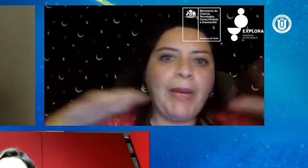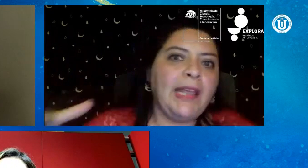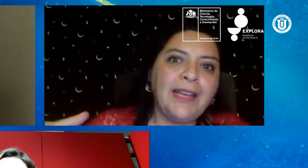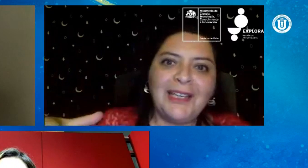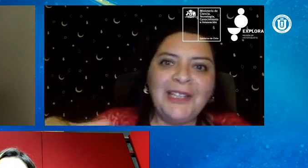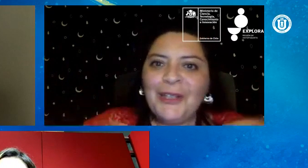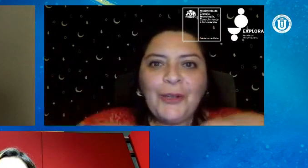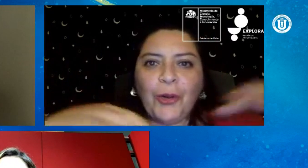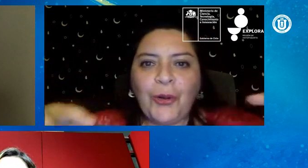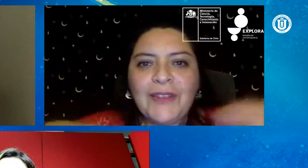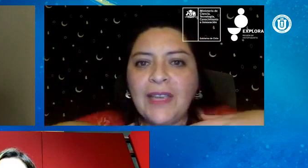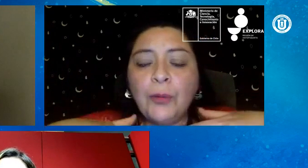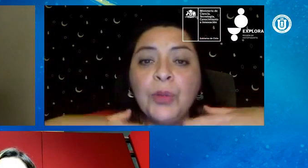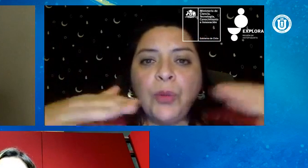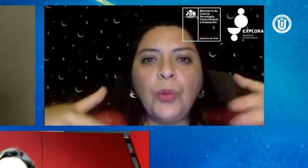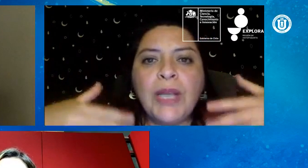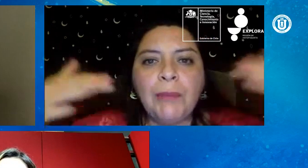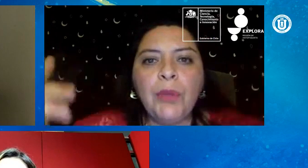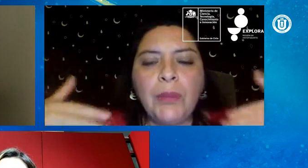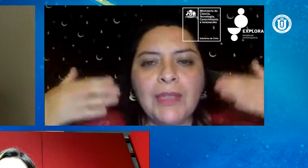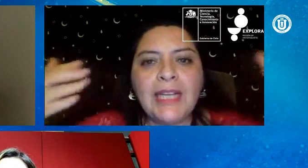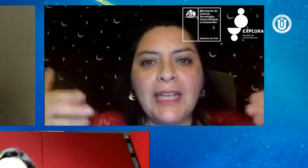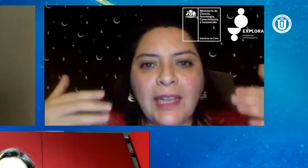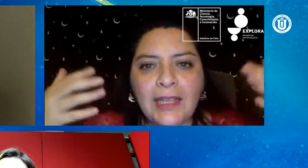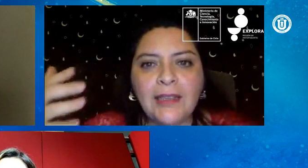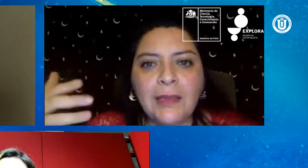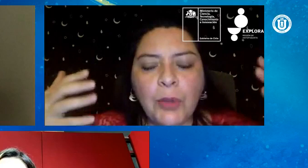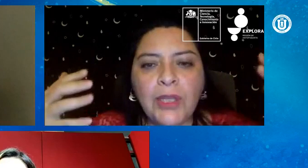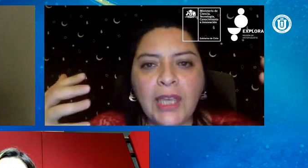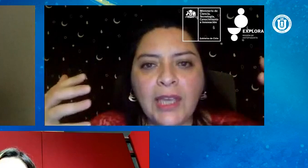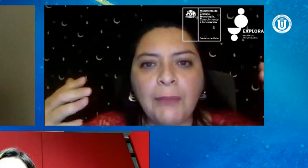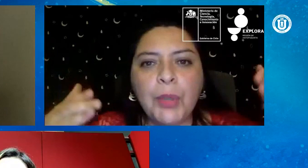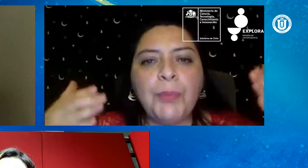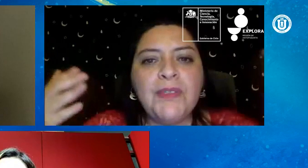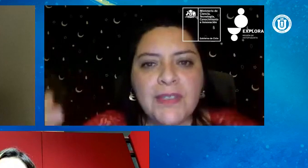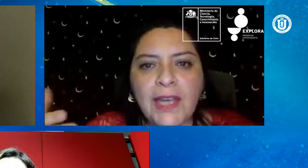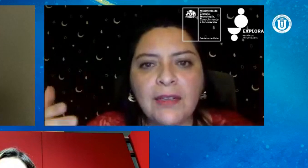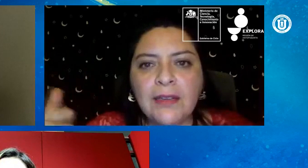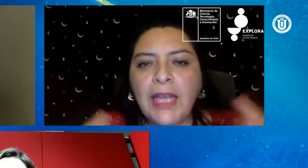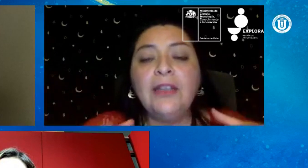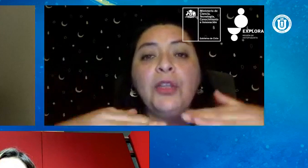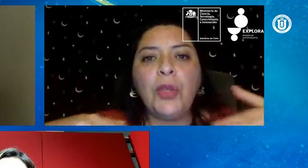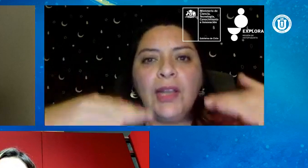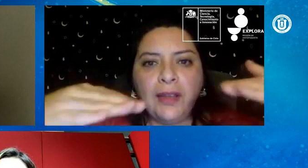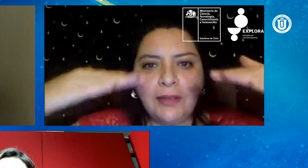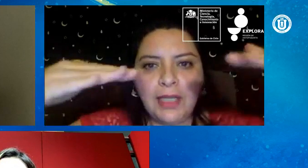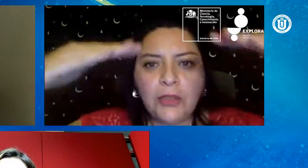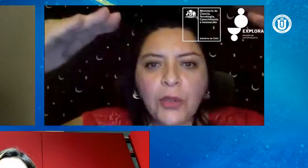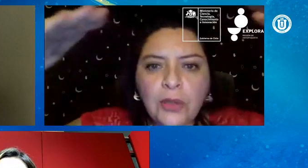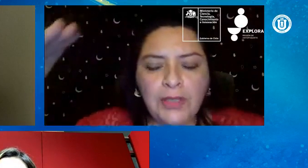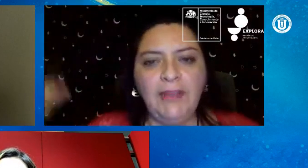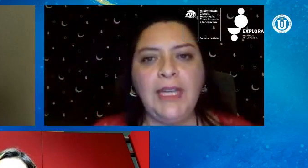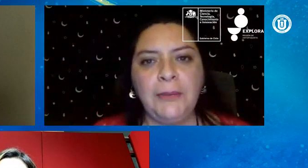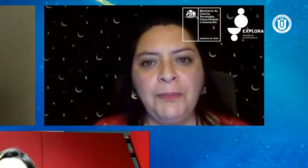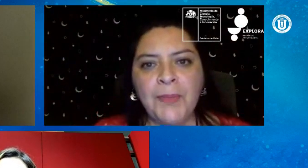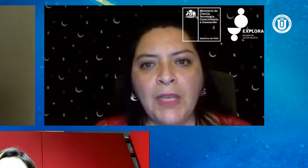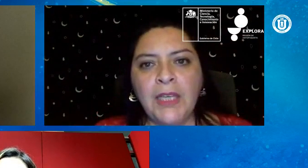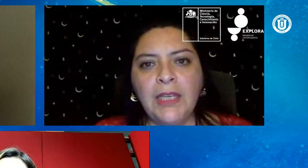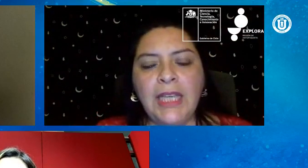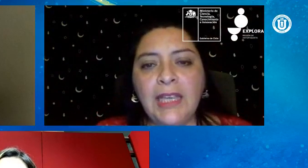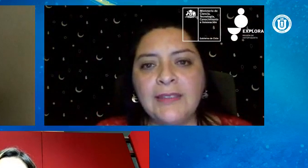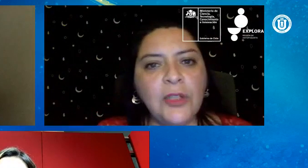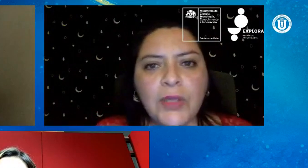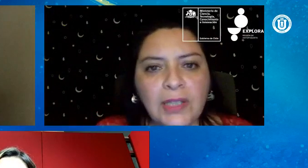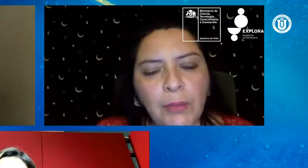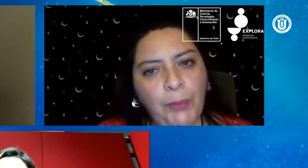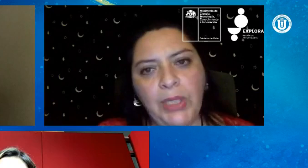los padres, o sea, es un cambio de mentalidad que tenemos que propiciar en todos los niveles.